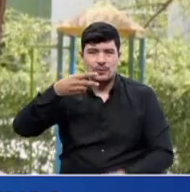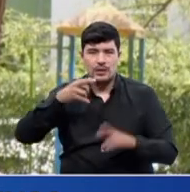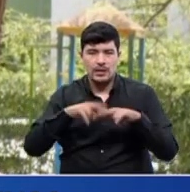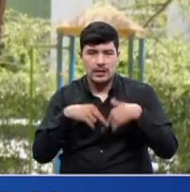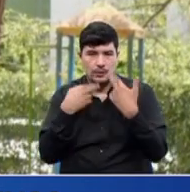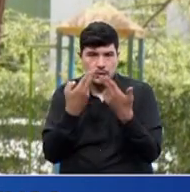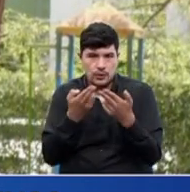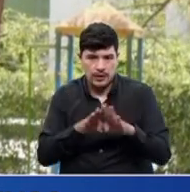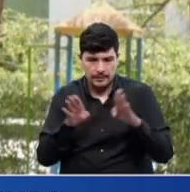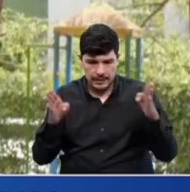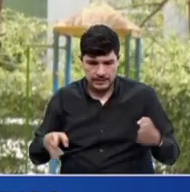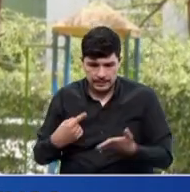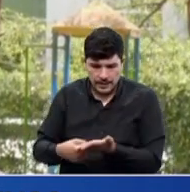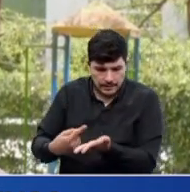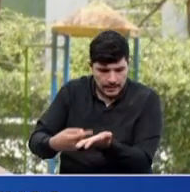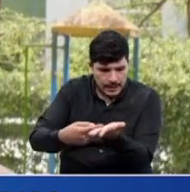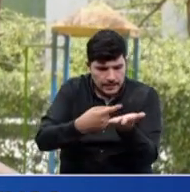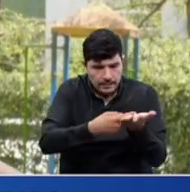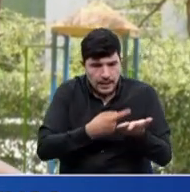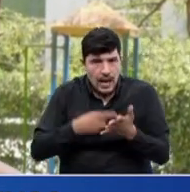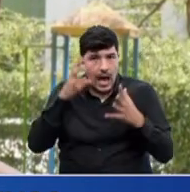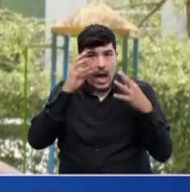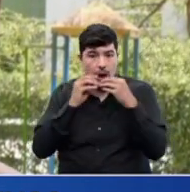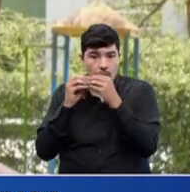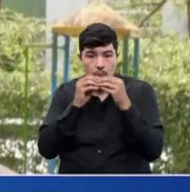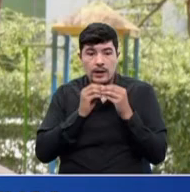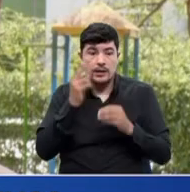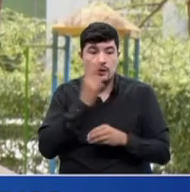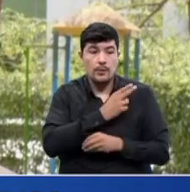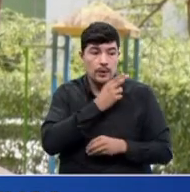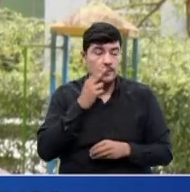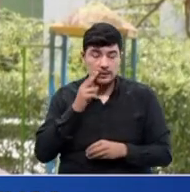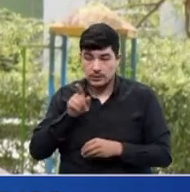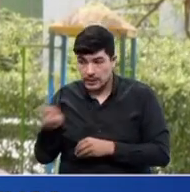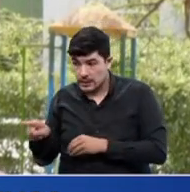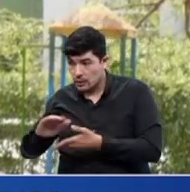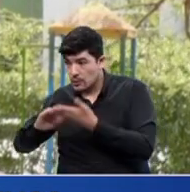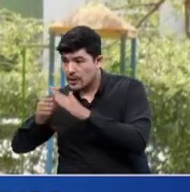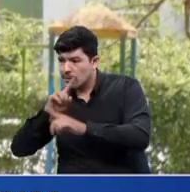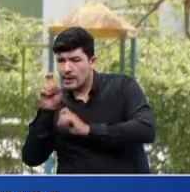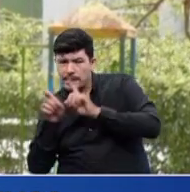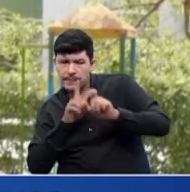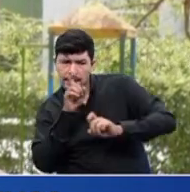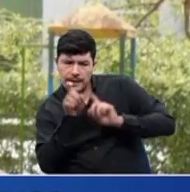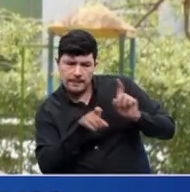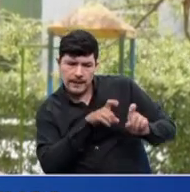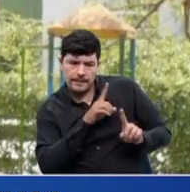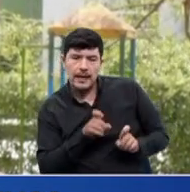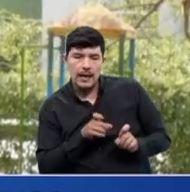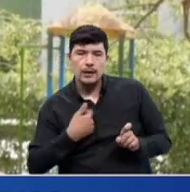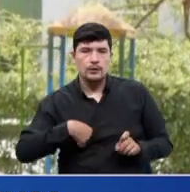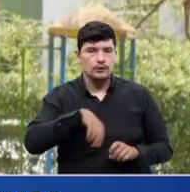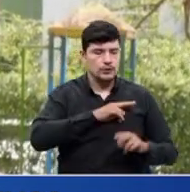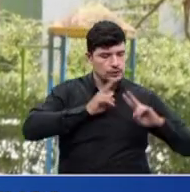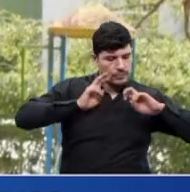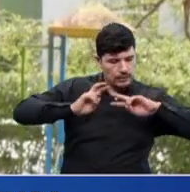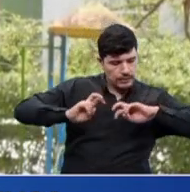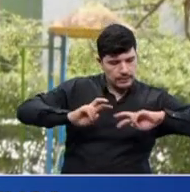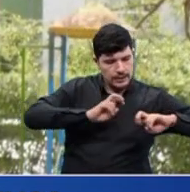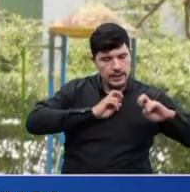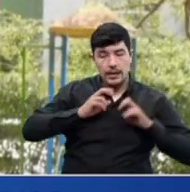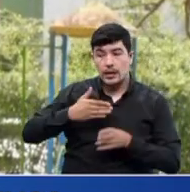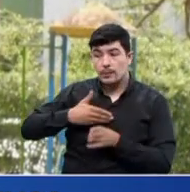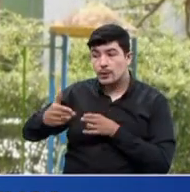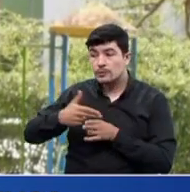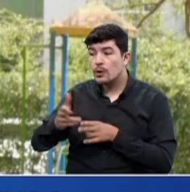esta mesa, se comprometen a traer respuesta de las solicitudes preliminares que radicamos el día de ayer, los dos documentos que radicamos,